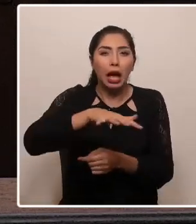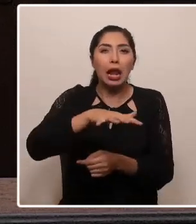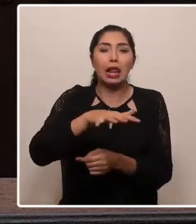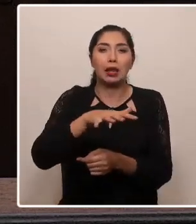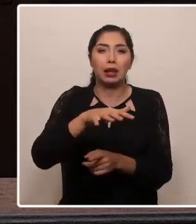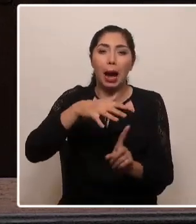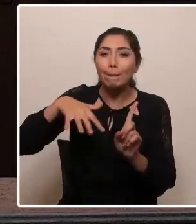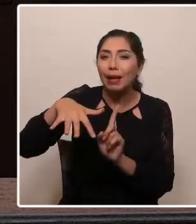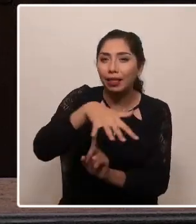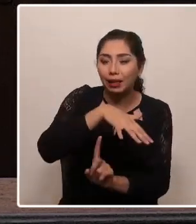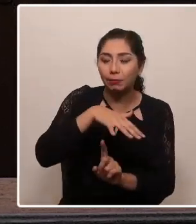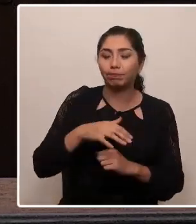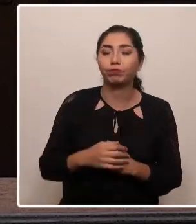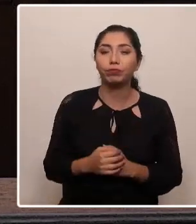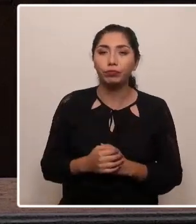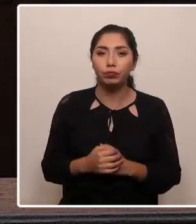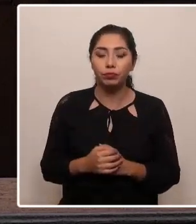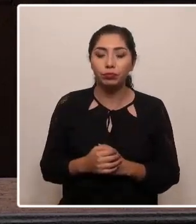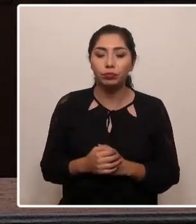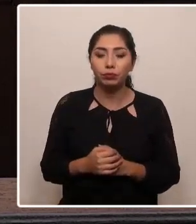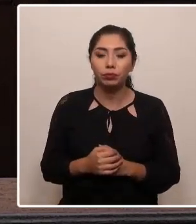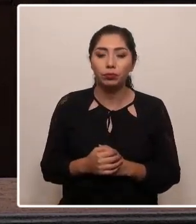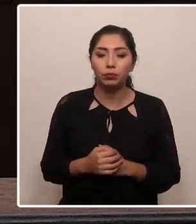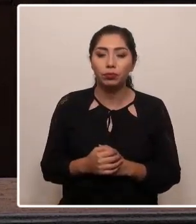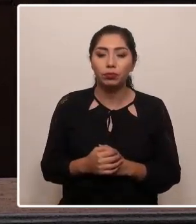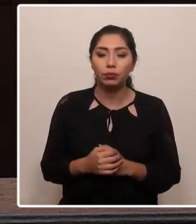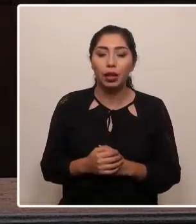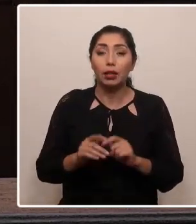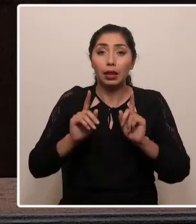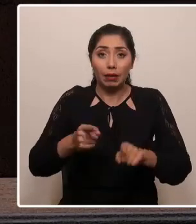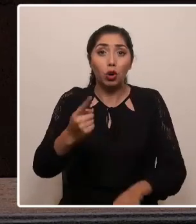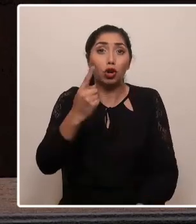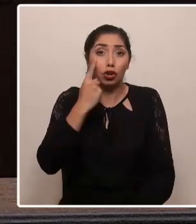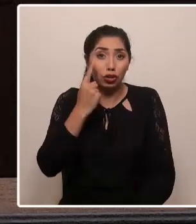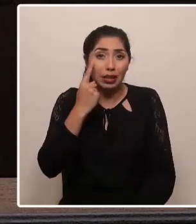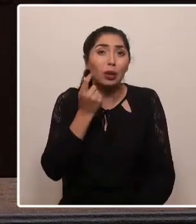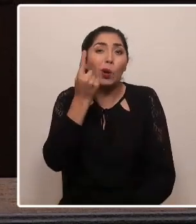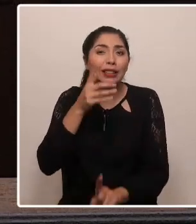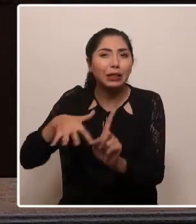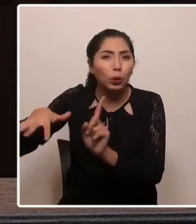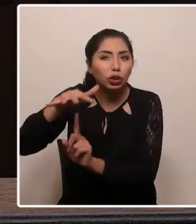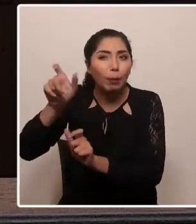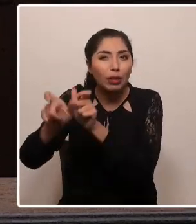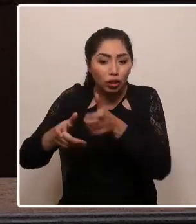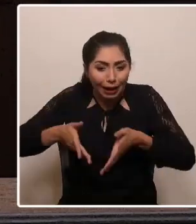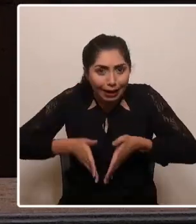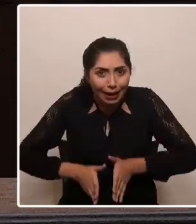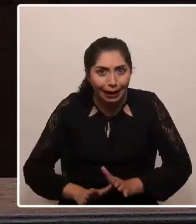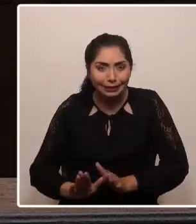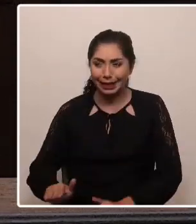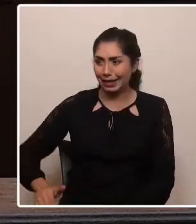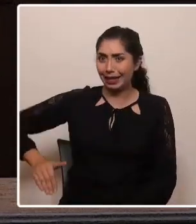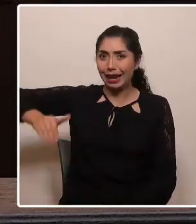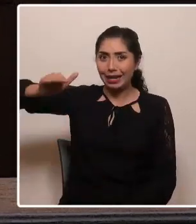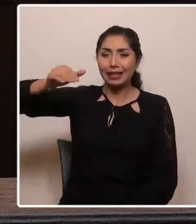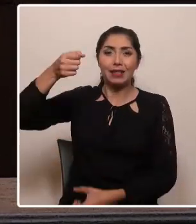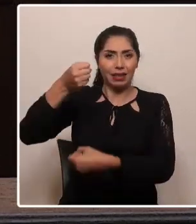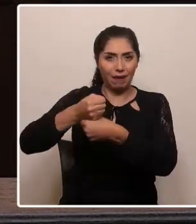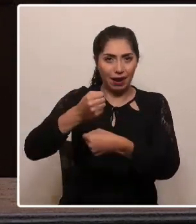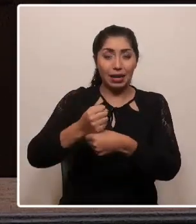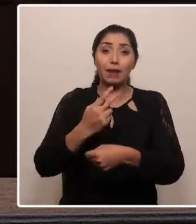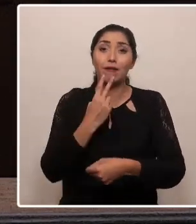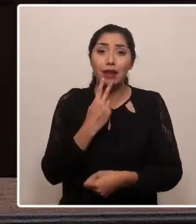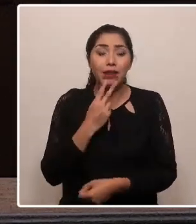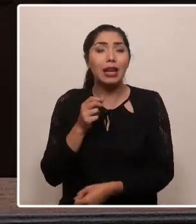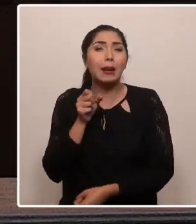responsabilidad que se deben considerar las circunstancias en las que las personas nacen, crecen, trabajan, viven y